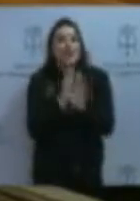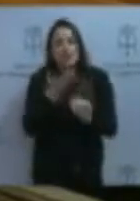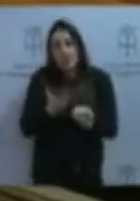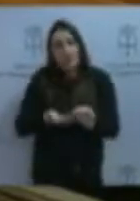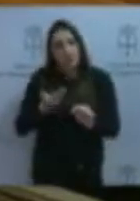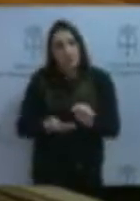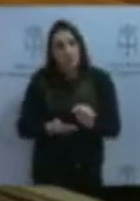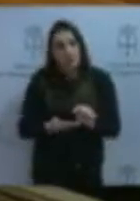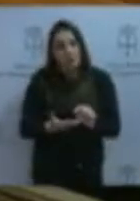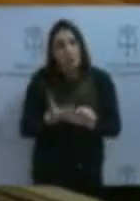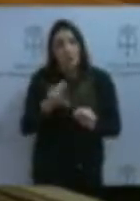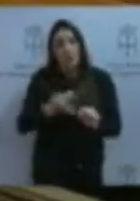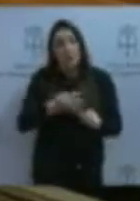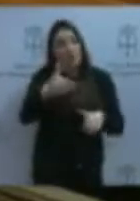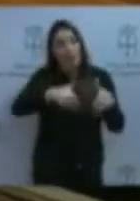demandándolo